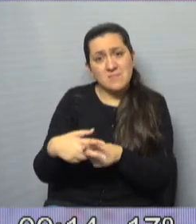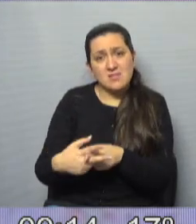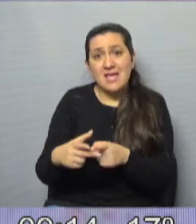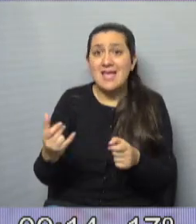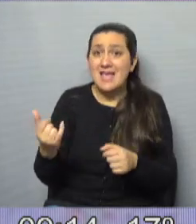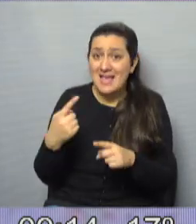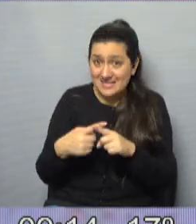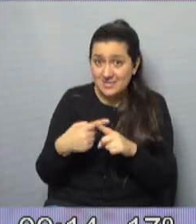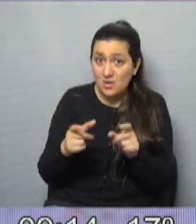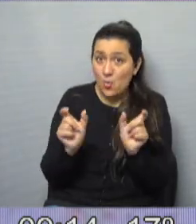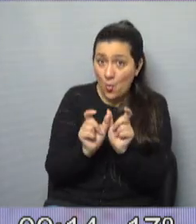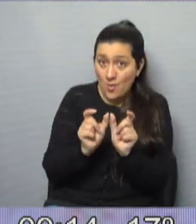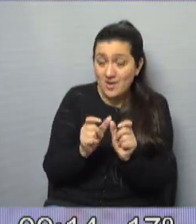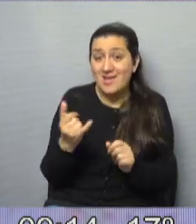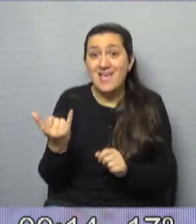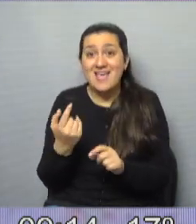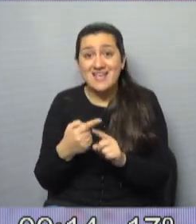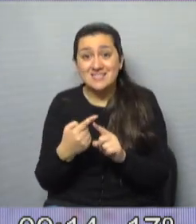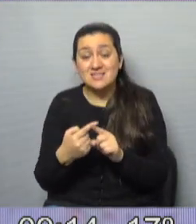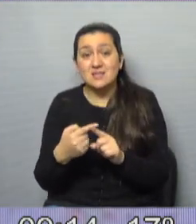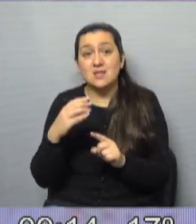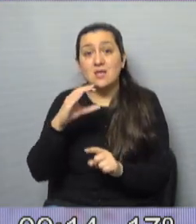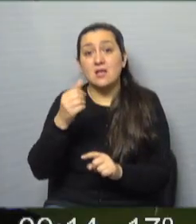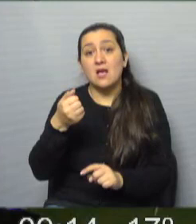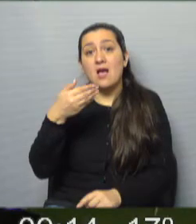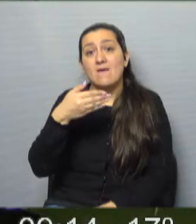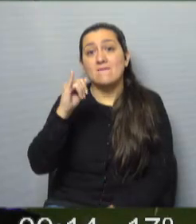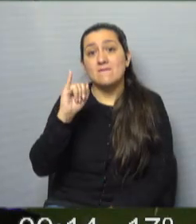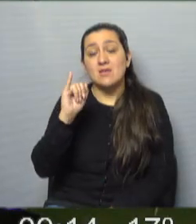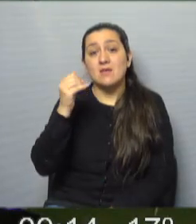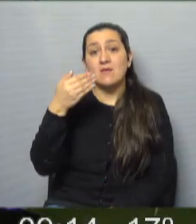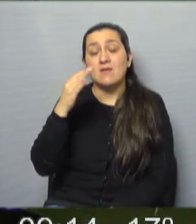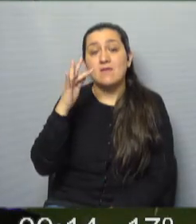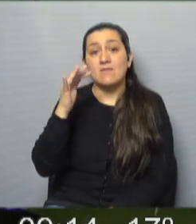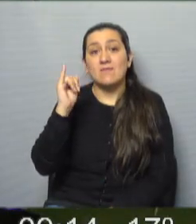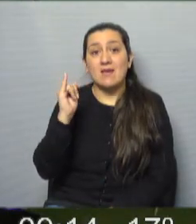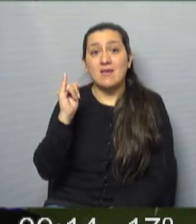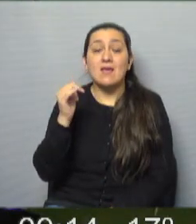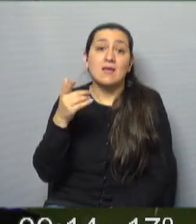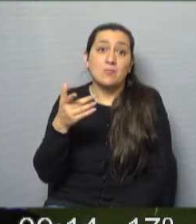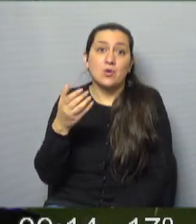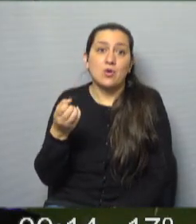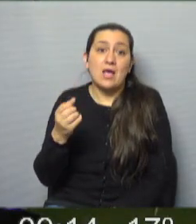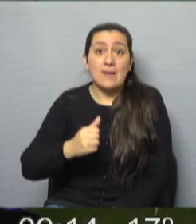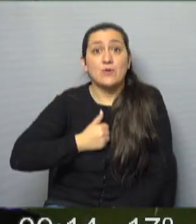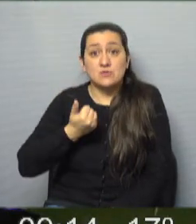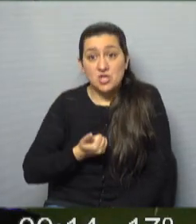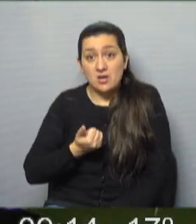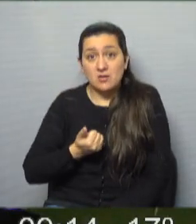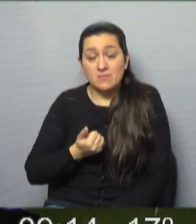existe Cabify. Bueno, saquémosles rédito a ese individuo que un día se imaginó cómo poder